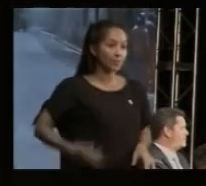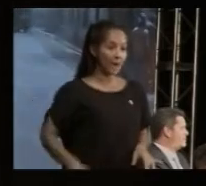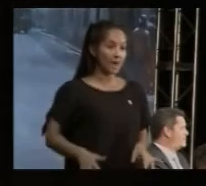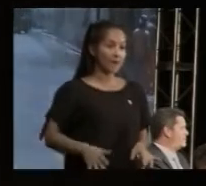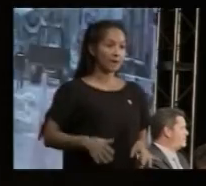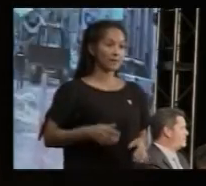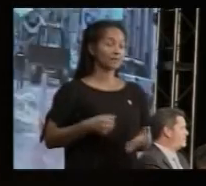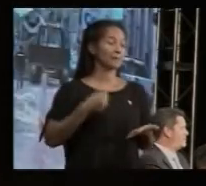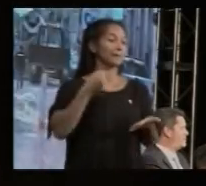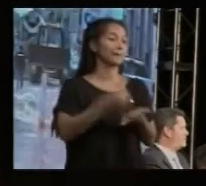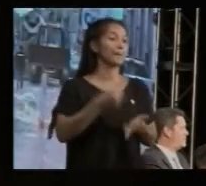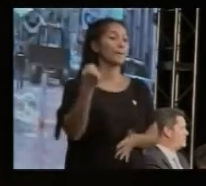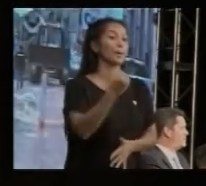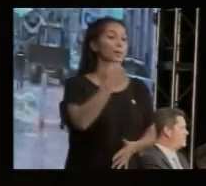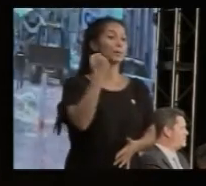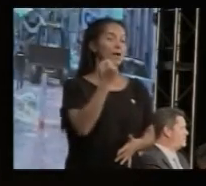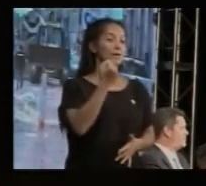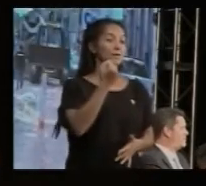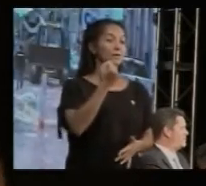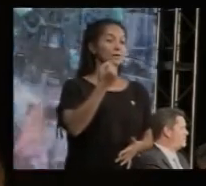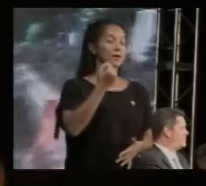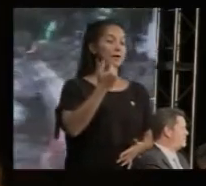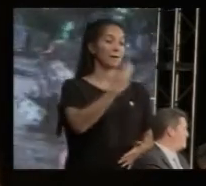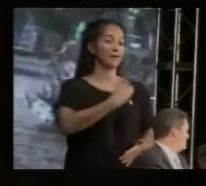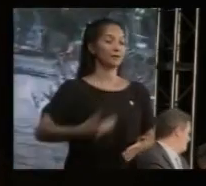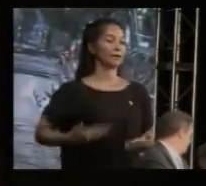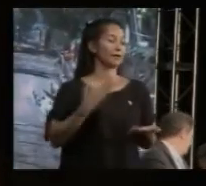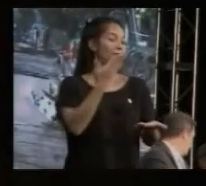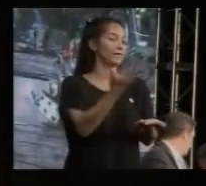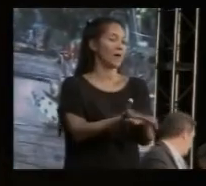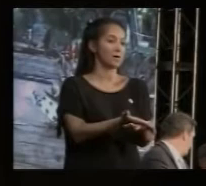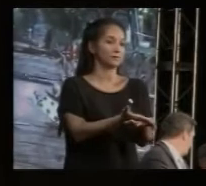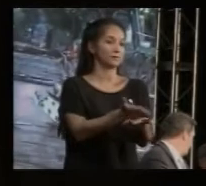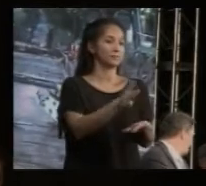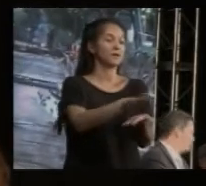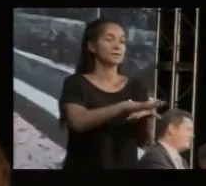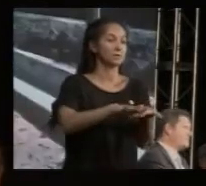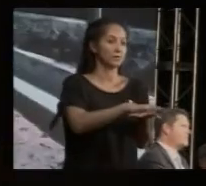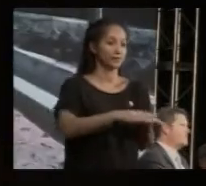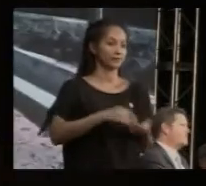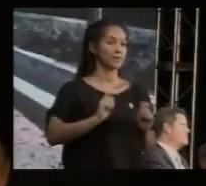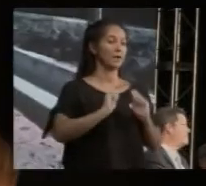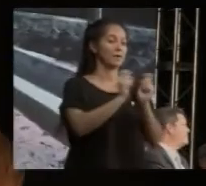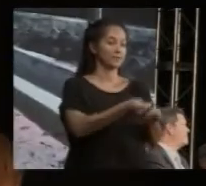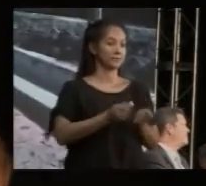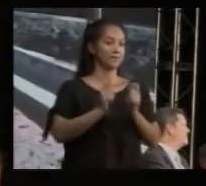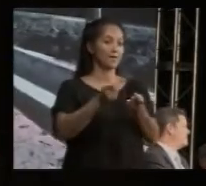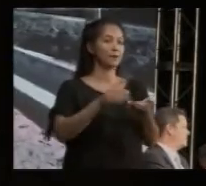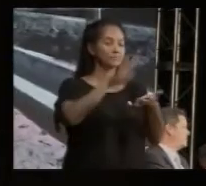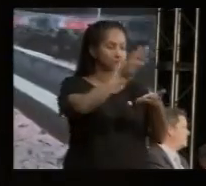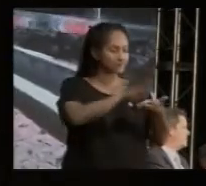que impacta en una emergencia social que el Estado tienda su mano solidaria. Por todo esto voy a hacer un informe largo y